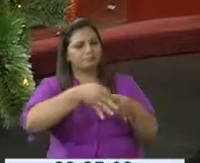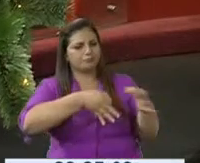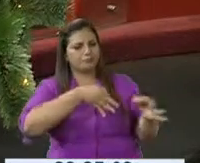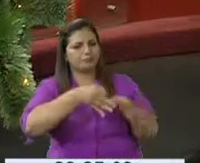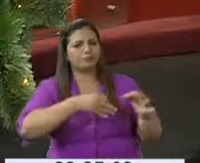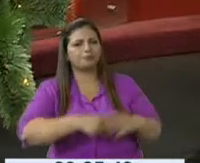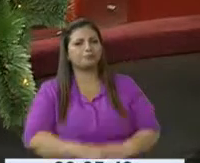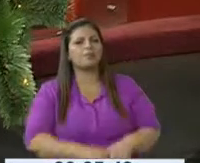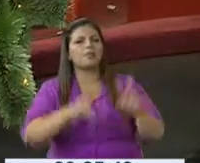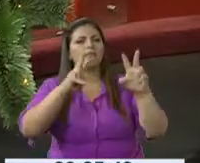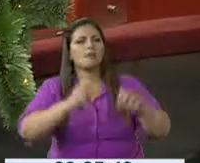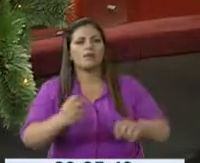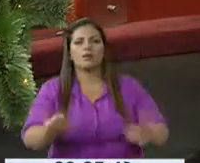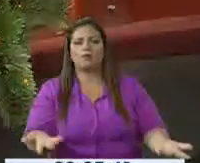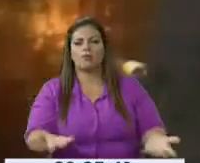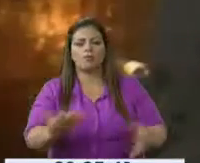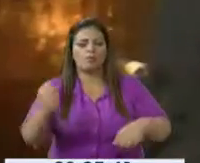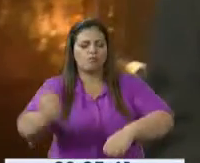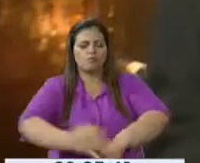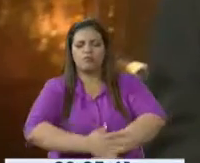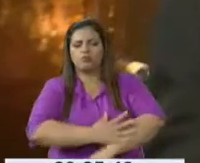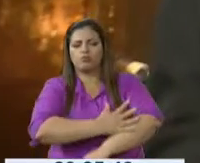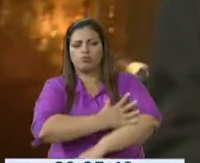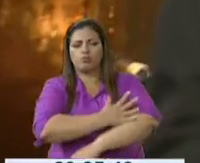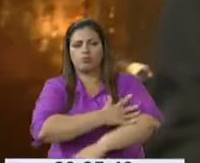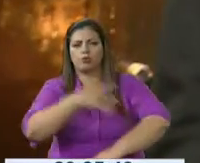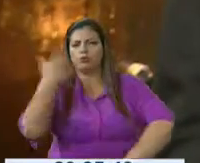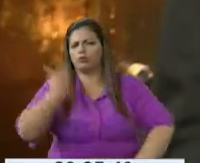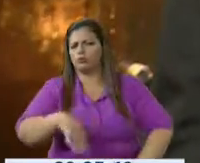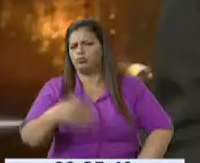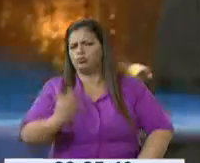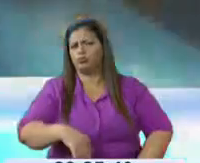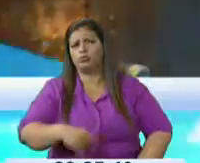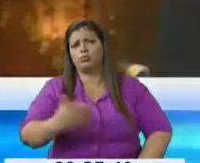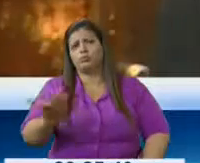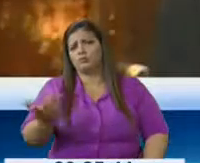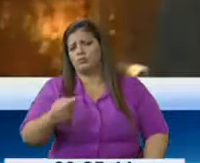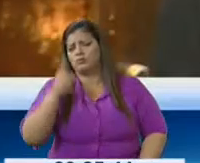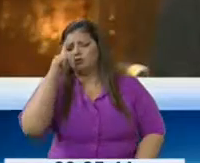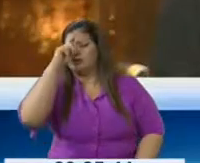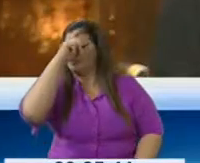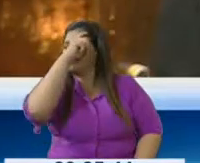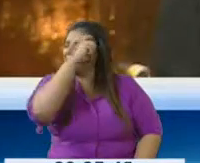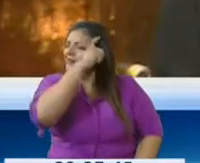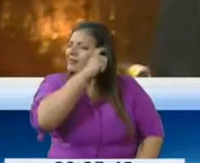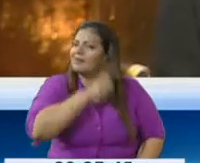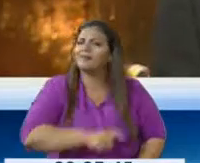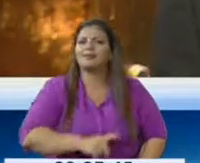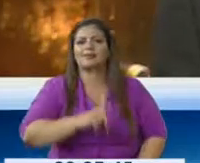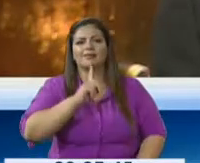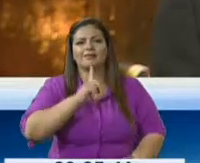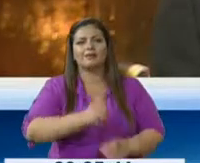quemaduras prácticamente es el trauma más grave que el ser humano puede sufrir realmente.